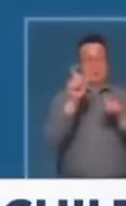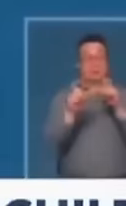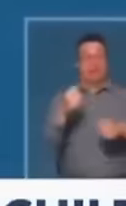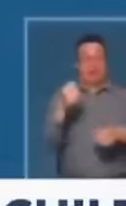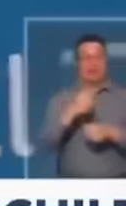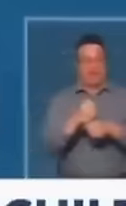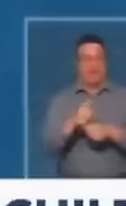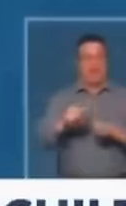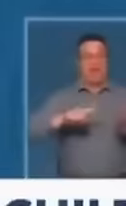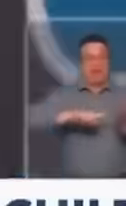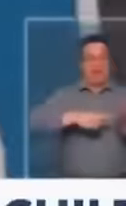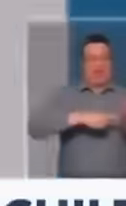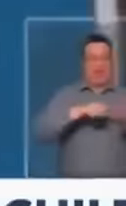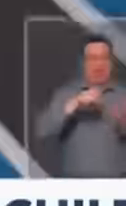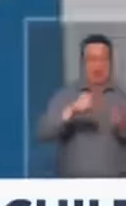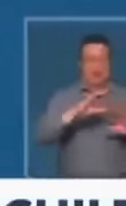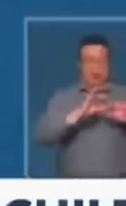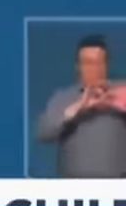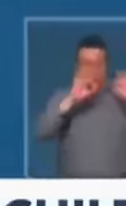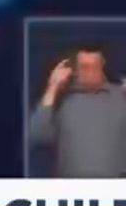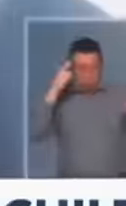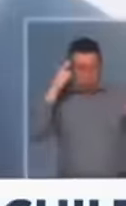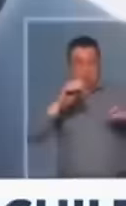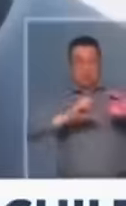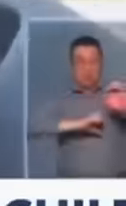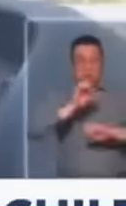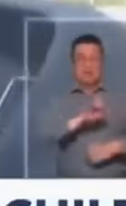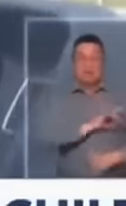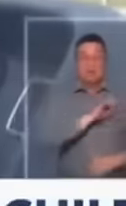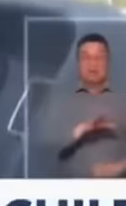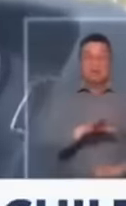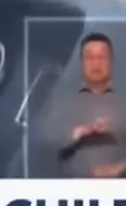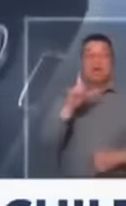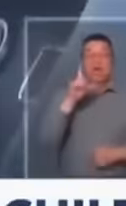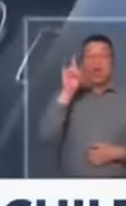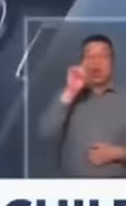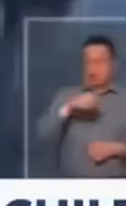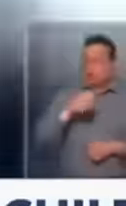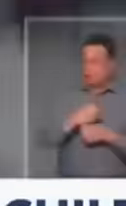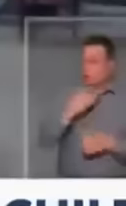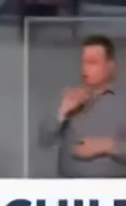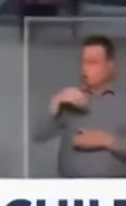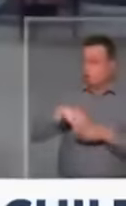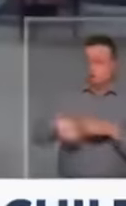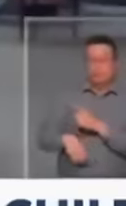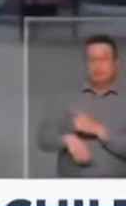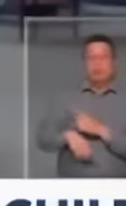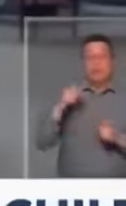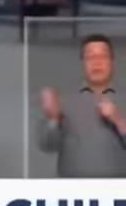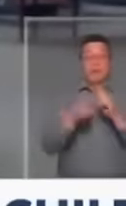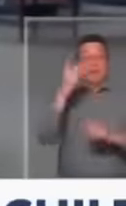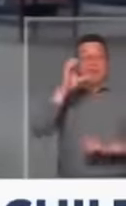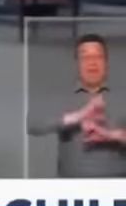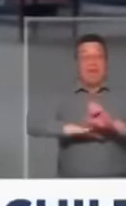esta tecnología casi impensada para la industria chilena. Luis también trabaja en esta empresa. Al ser la primera fábrica a